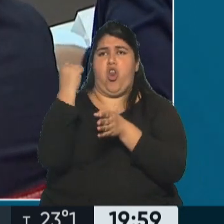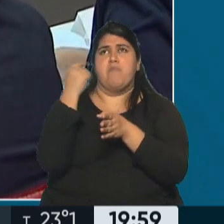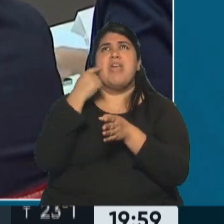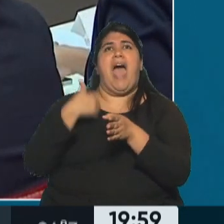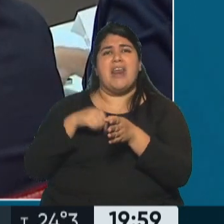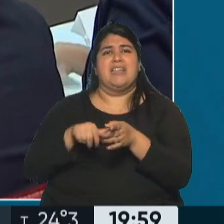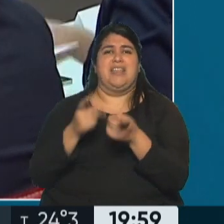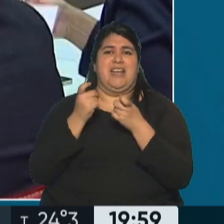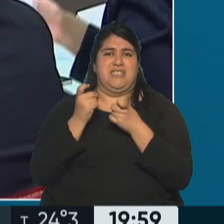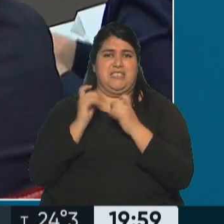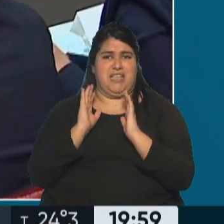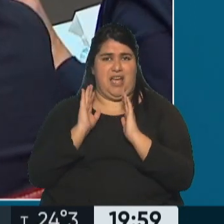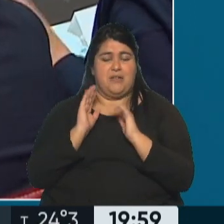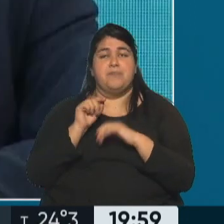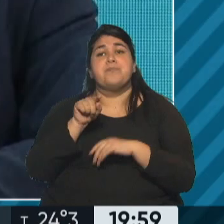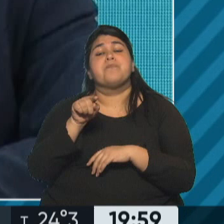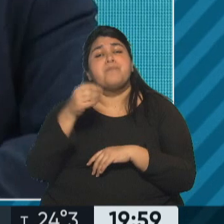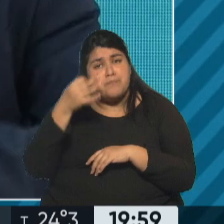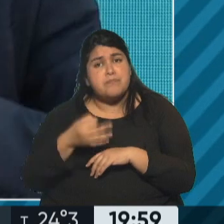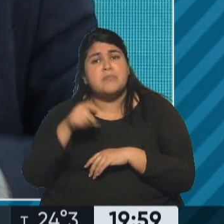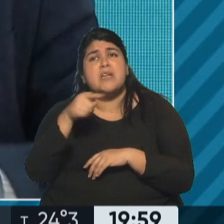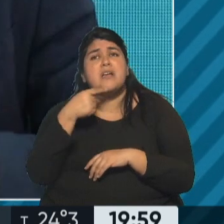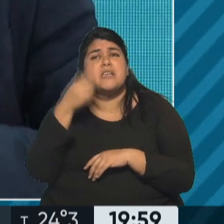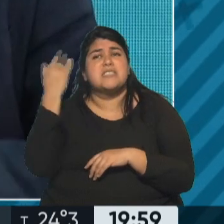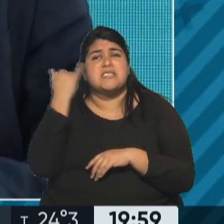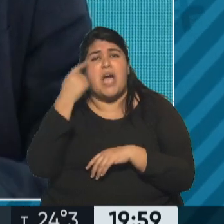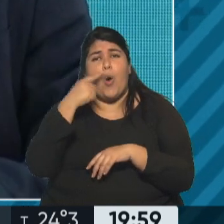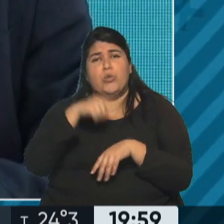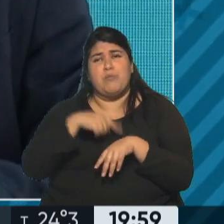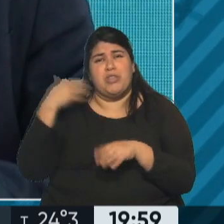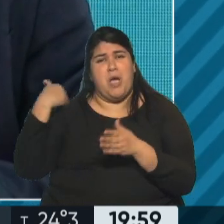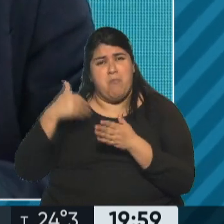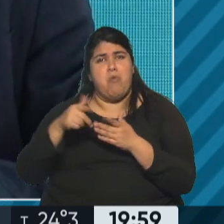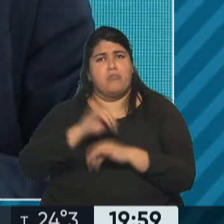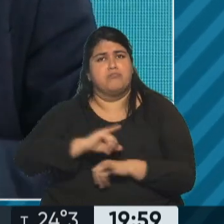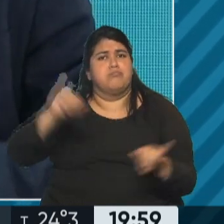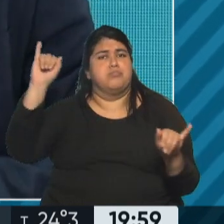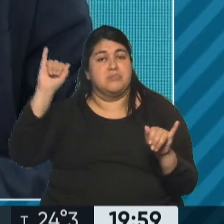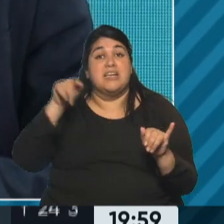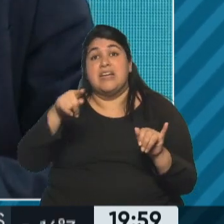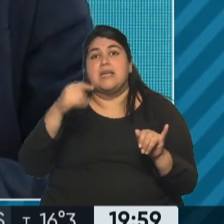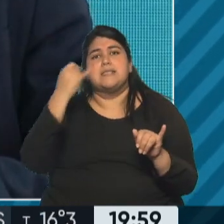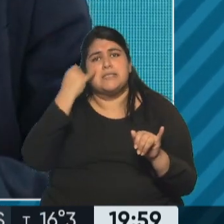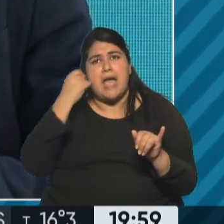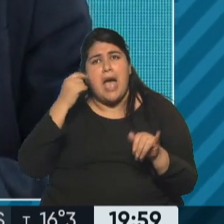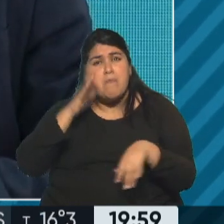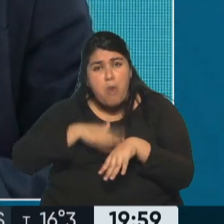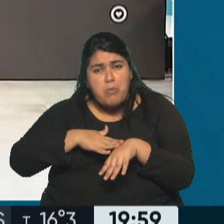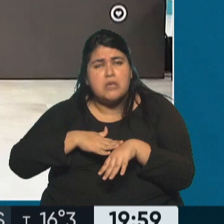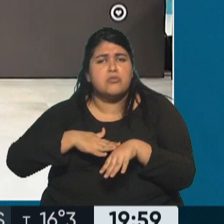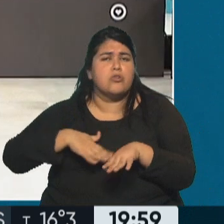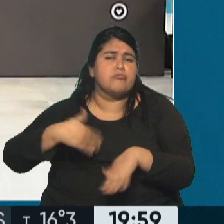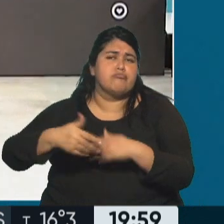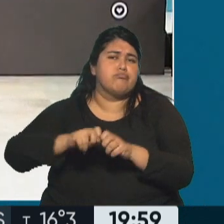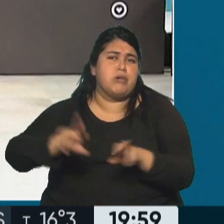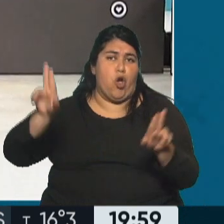Argentina, ¿sí? Discusiones que las ha dado en el último tiempo de manera pública y que han agravado las discusiones.